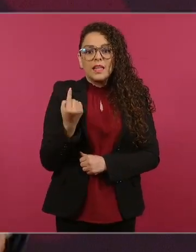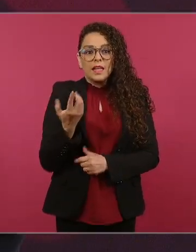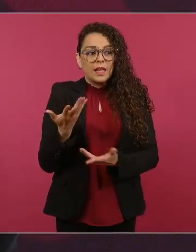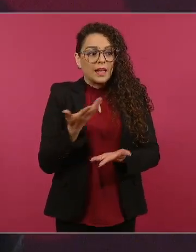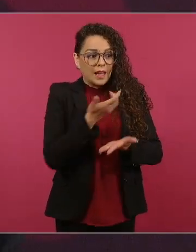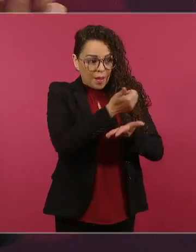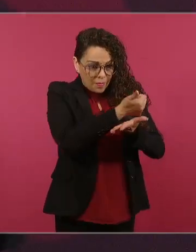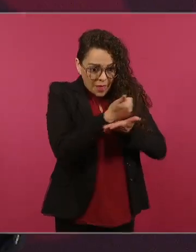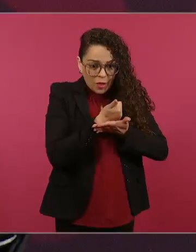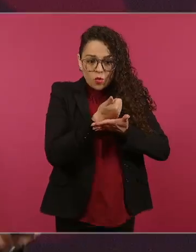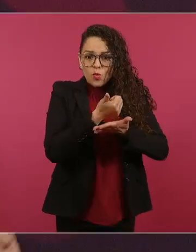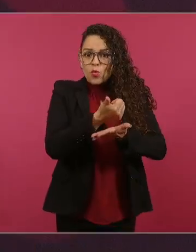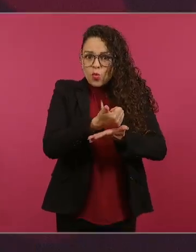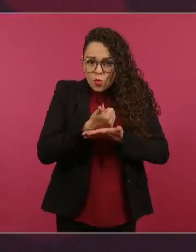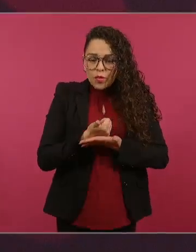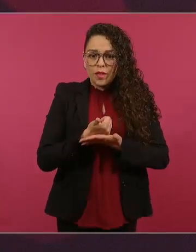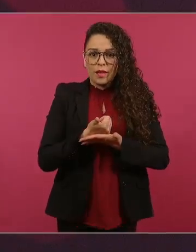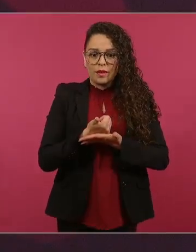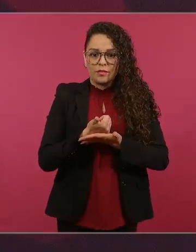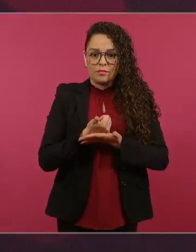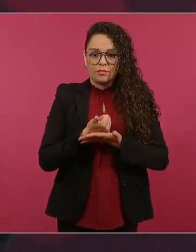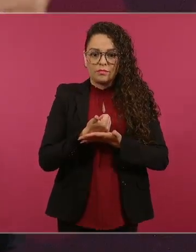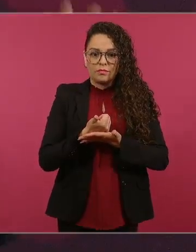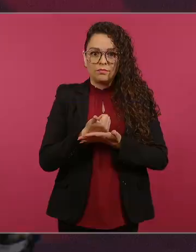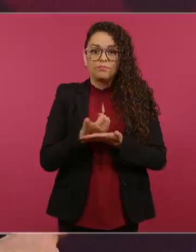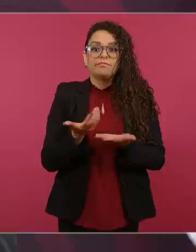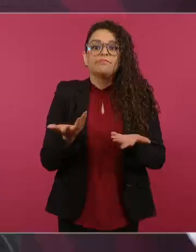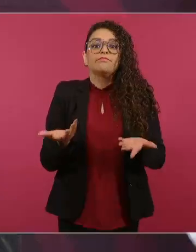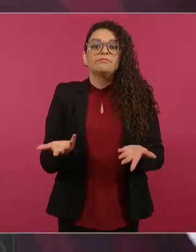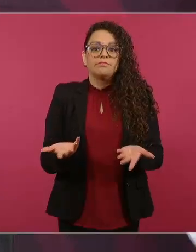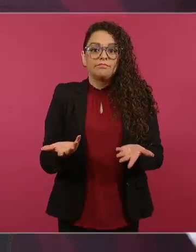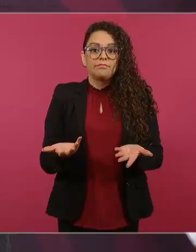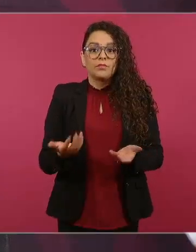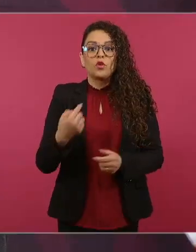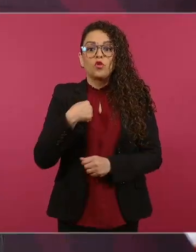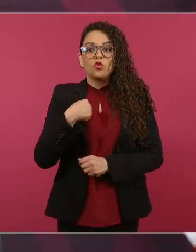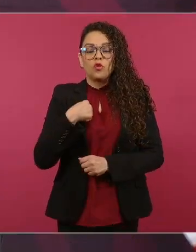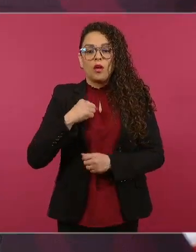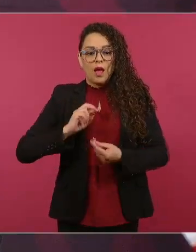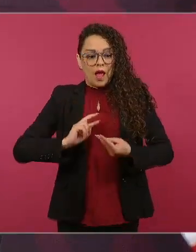¿Y cómo les correspondemos? Los tenemos que proteger.